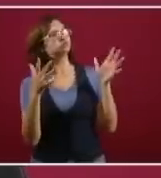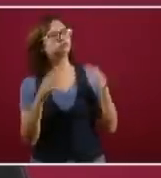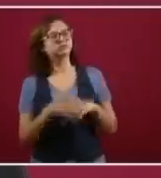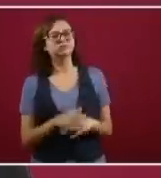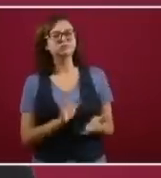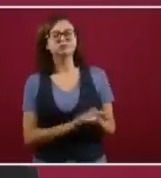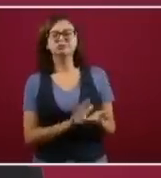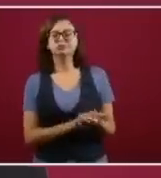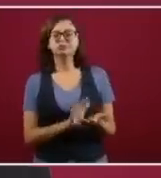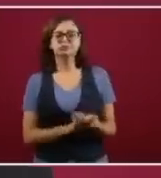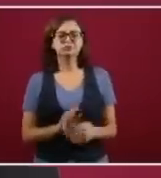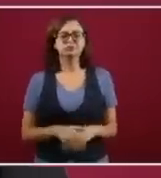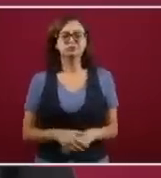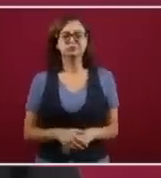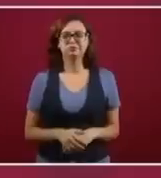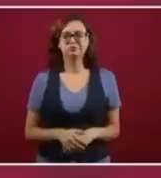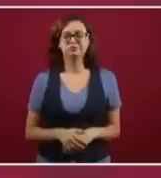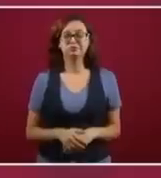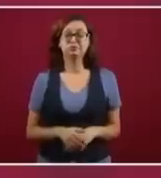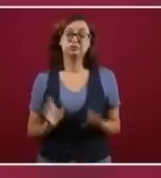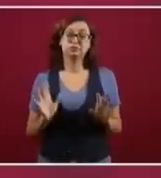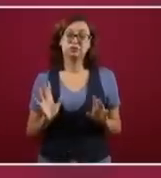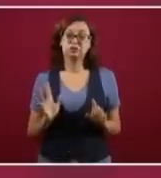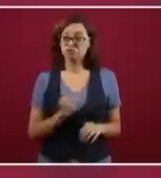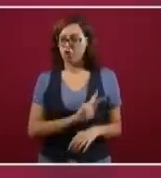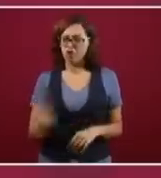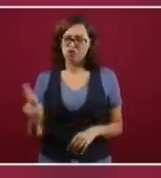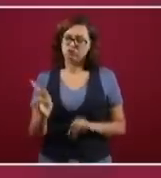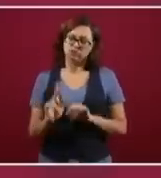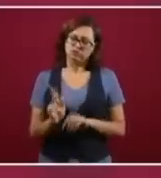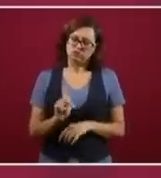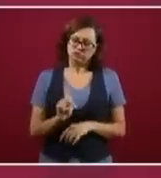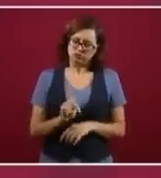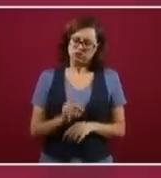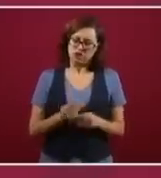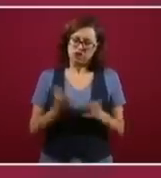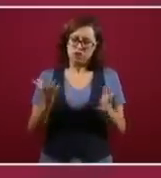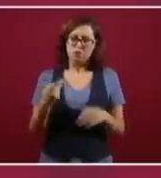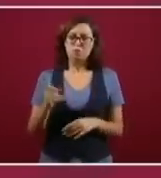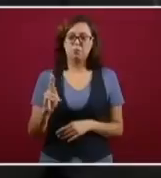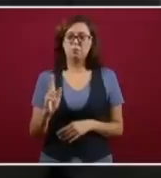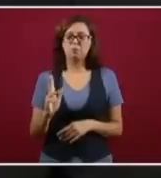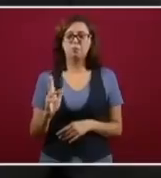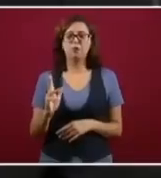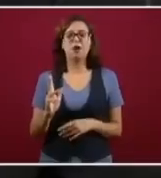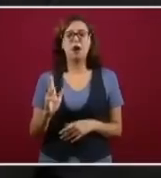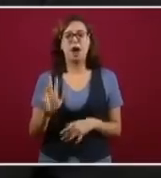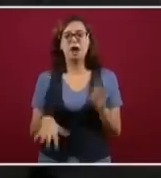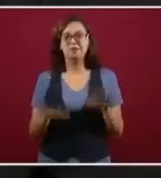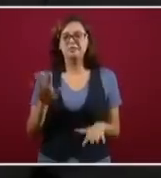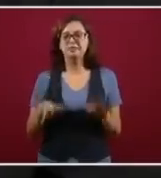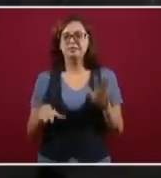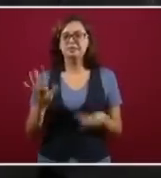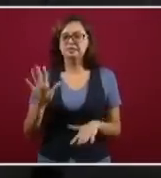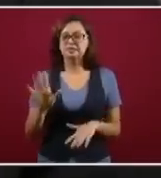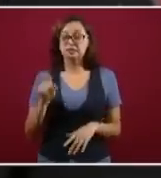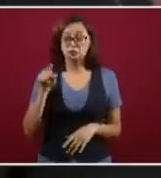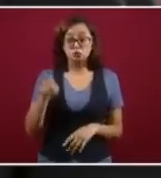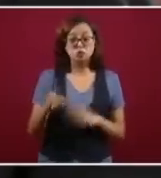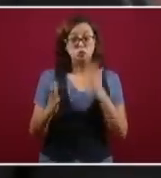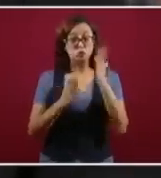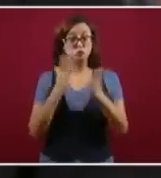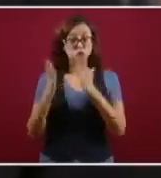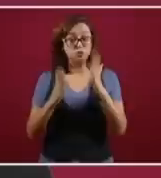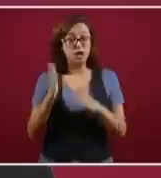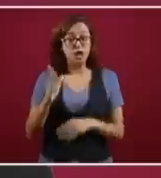a los hijos, no en todos los casos, desde luego, pero era como un modelo, estudia para que cuando